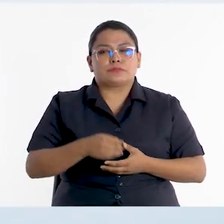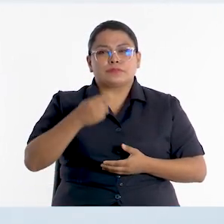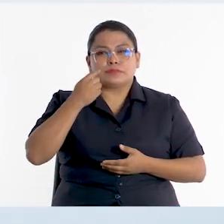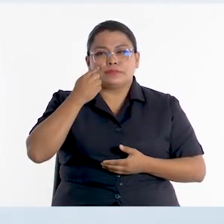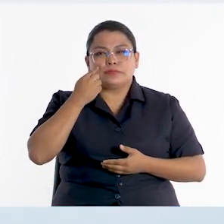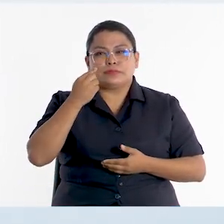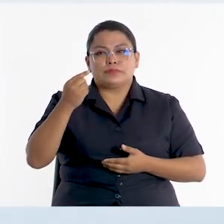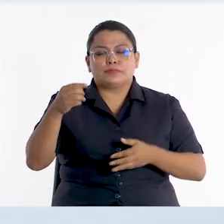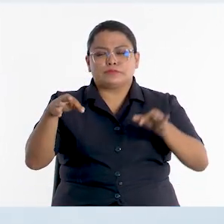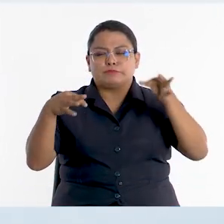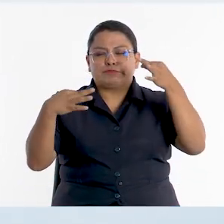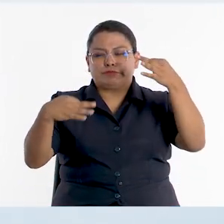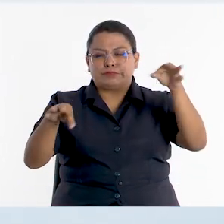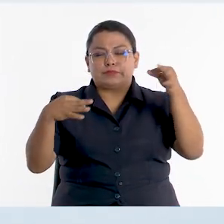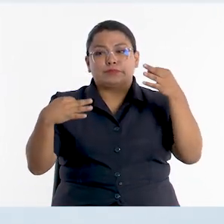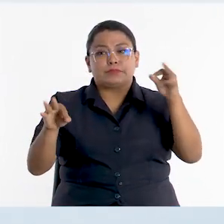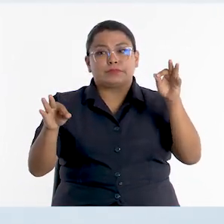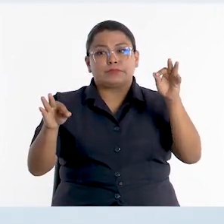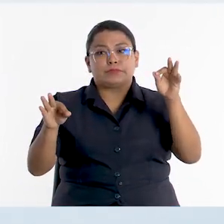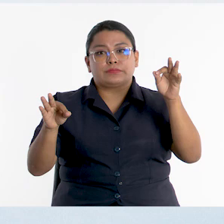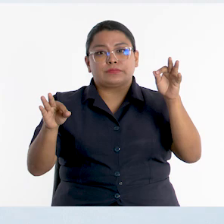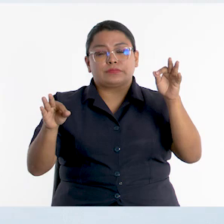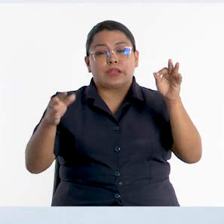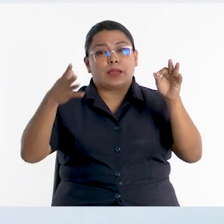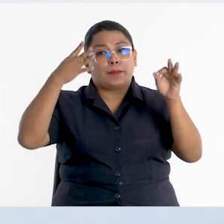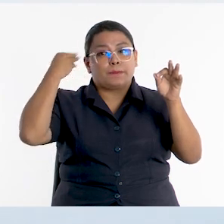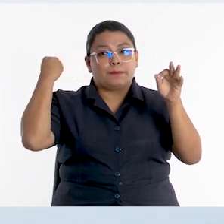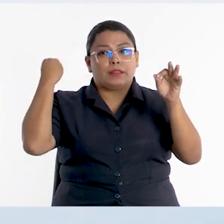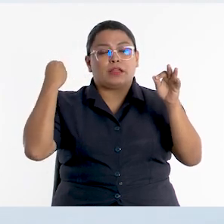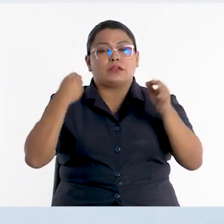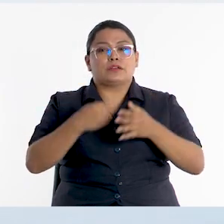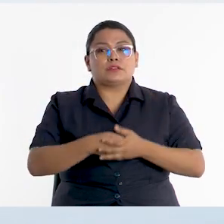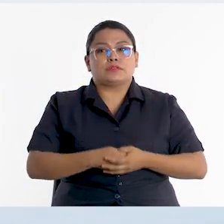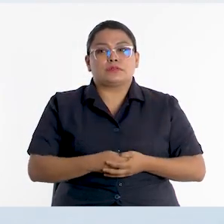Ubicamos una página en blanco sobre la tabla de marcas.